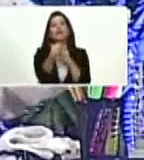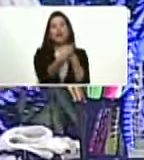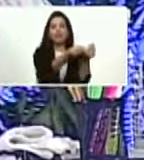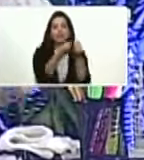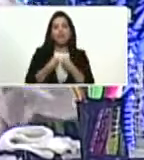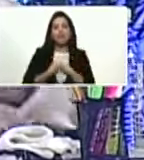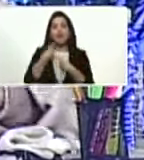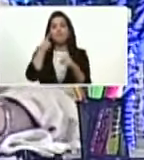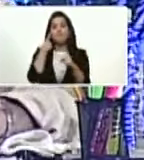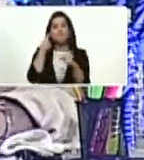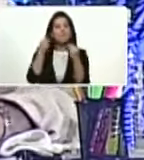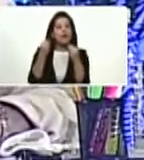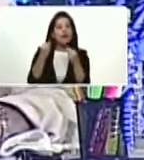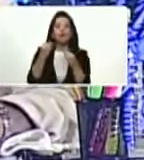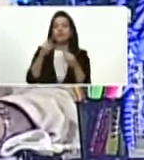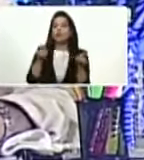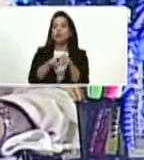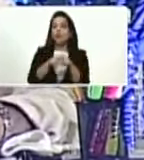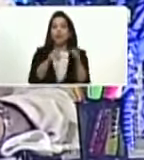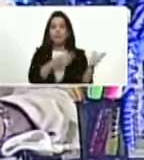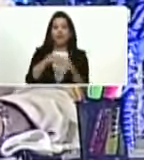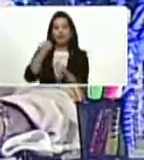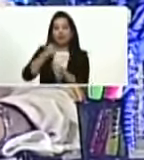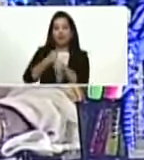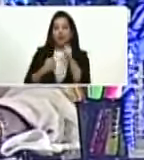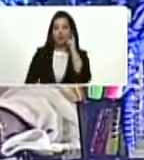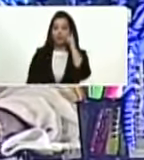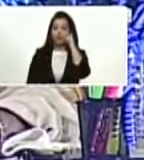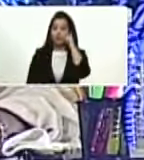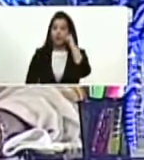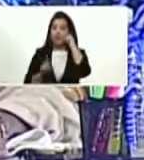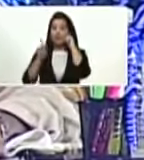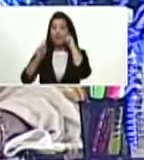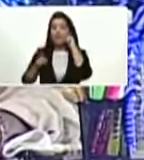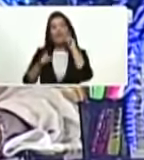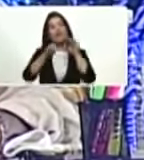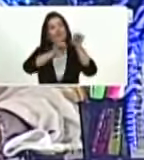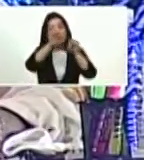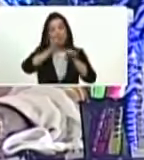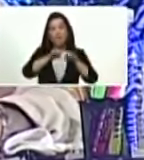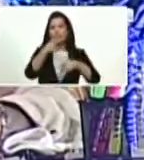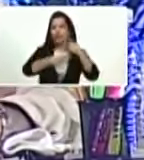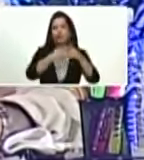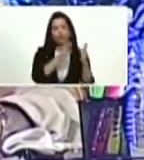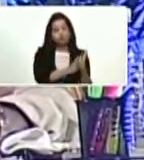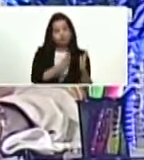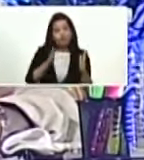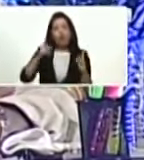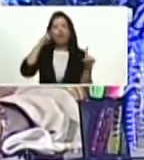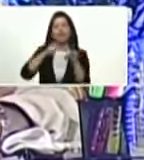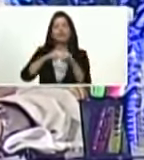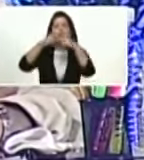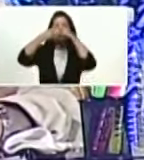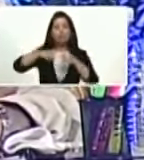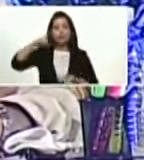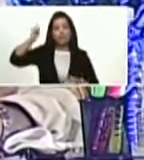producción, para bajar la estructura de costos, ¿verdad? Para sustituir